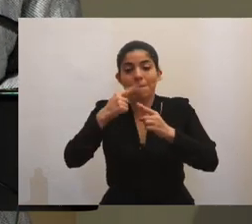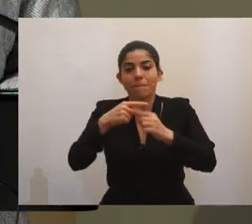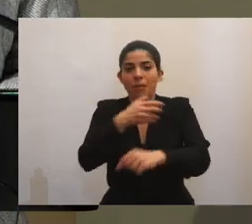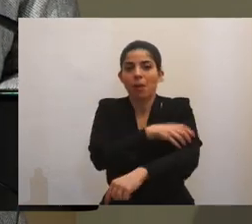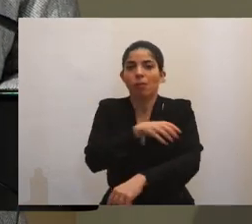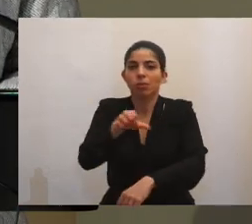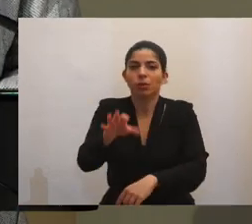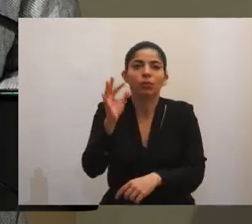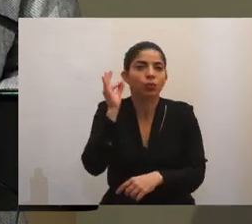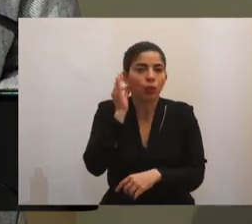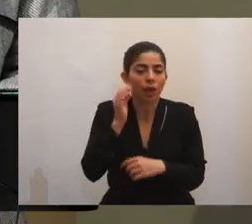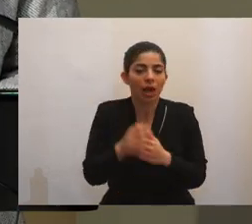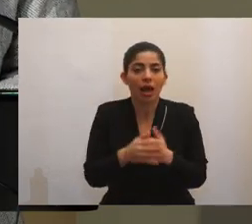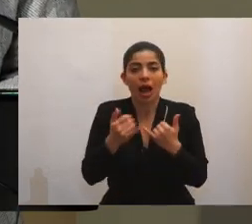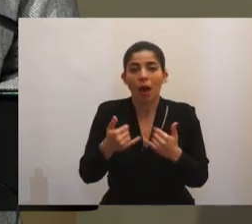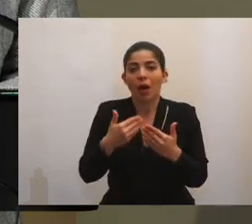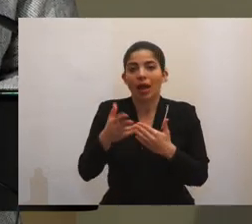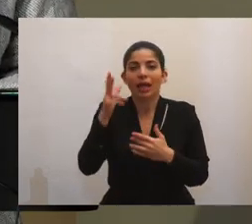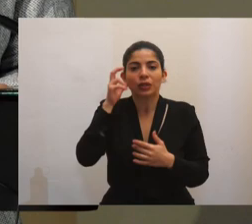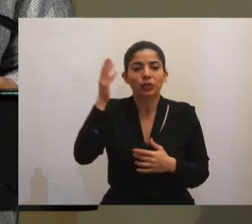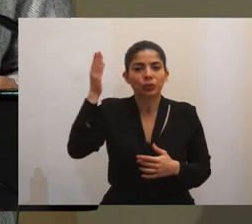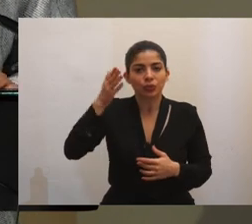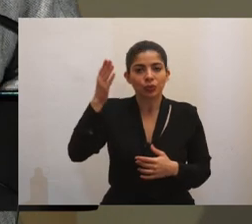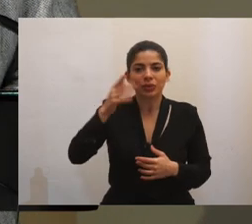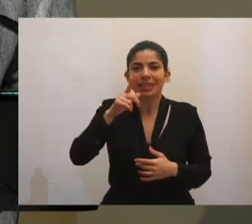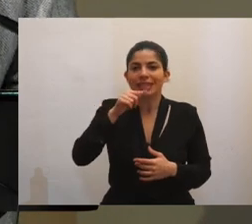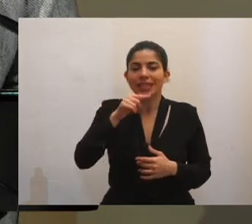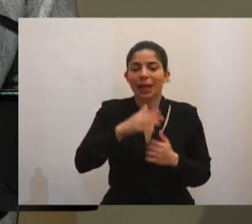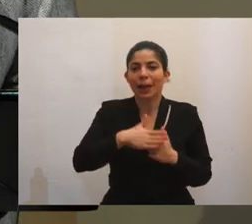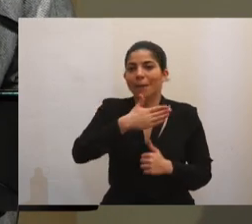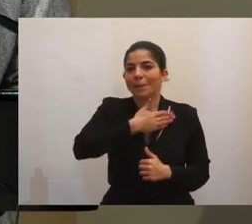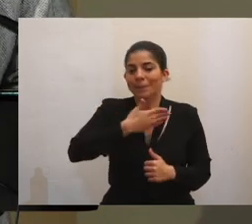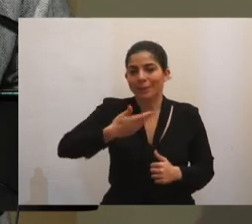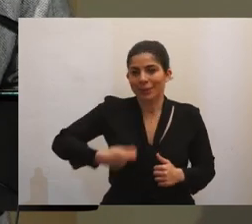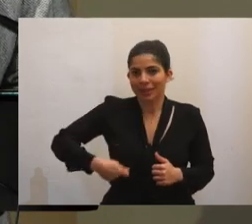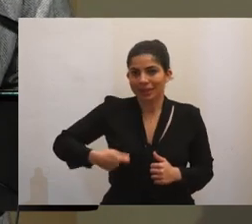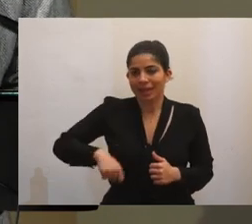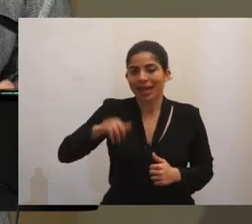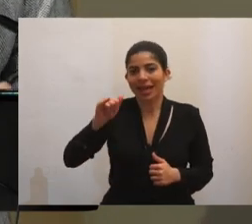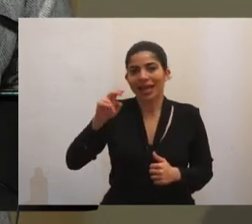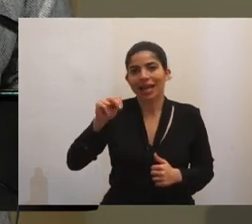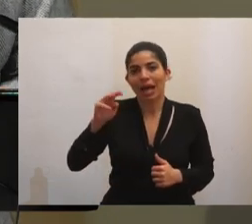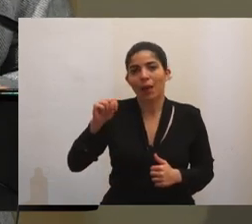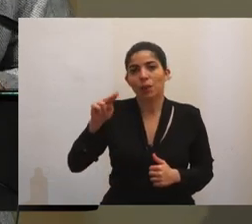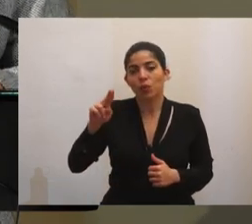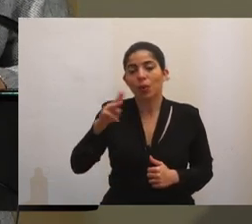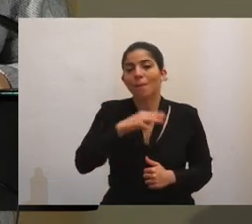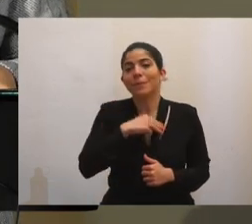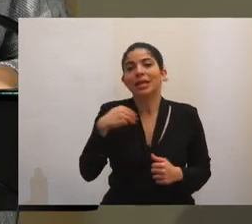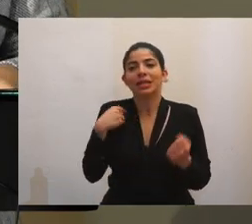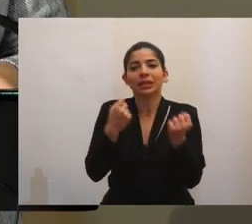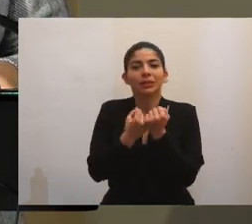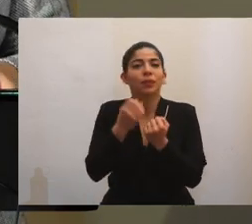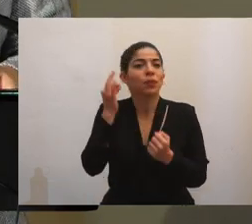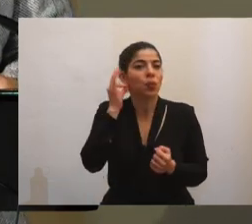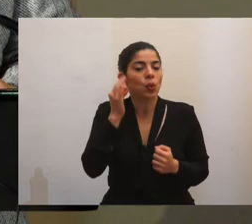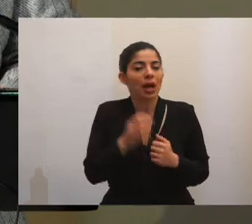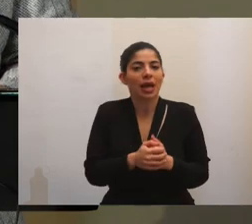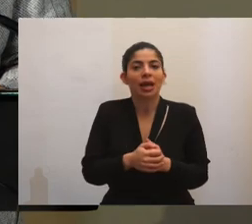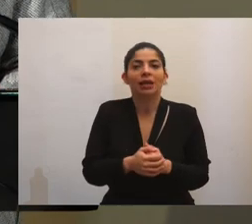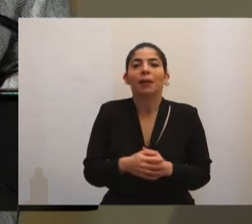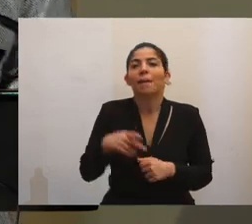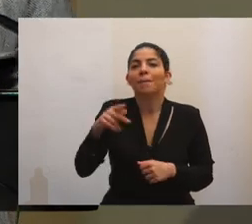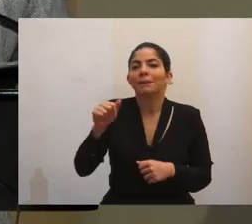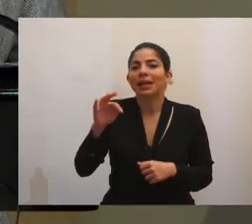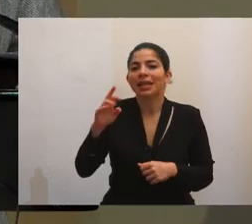empoderamiento de las mujeres. Escucharemos el mensaje de la presidenta ejecutiva del INAMU y ministra de Condición de la Mujer, la